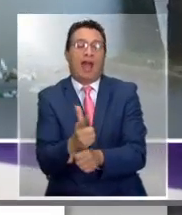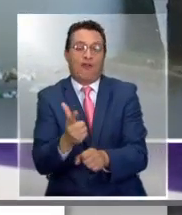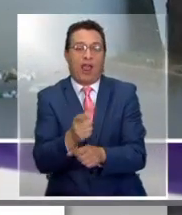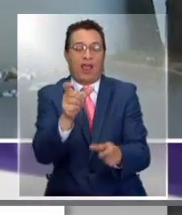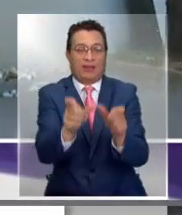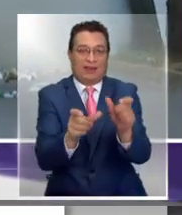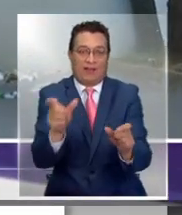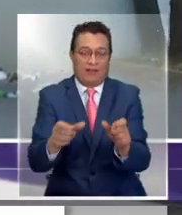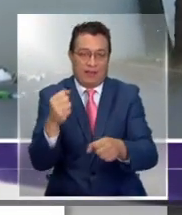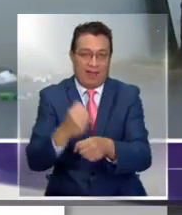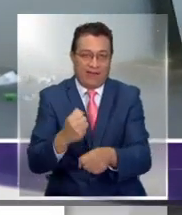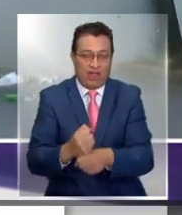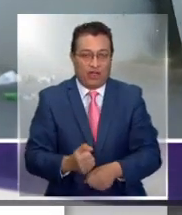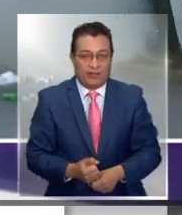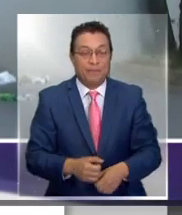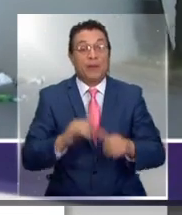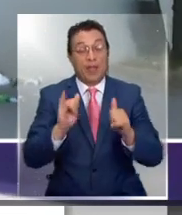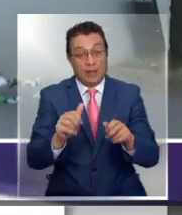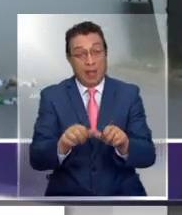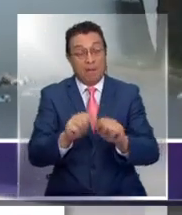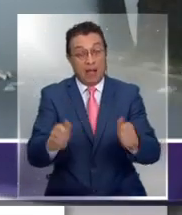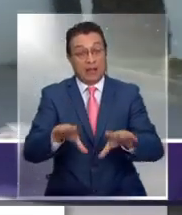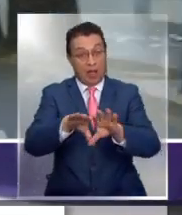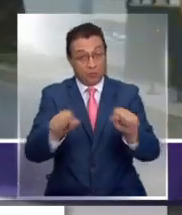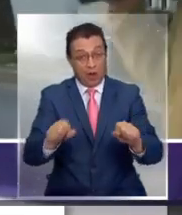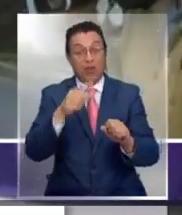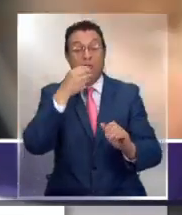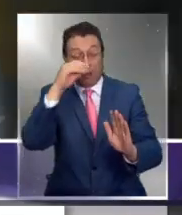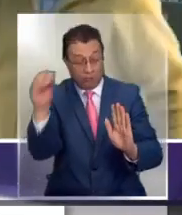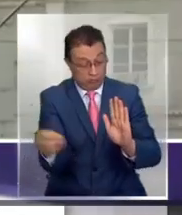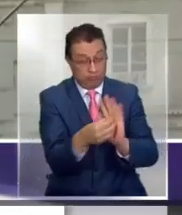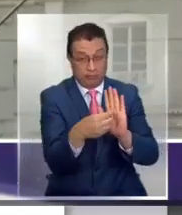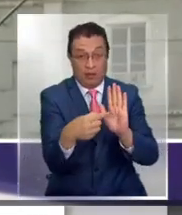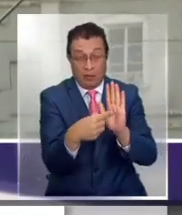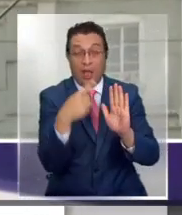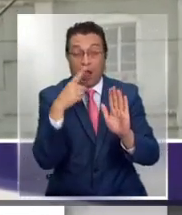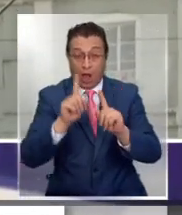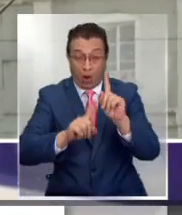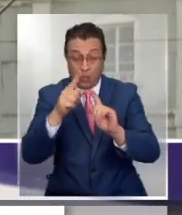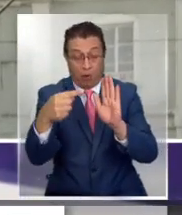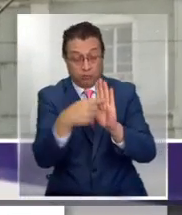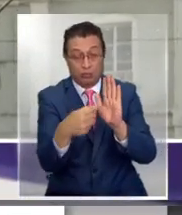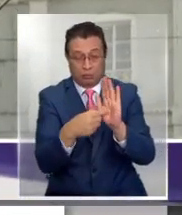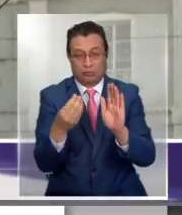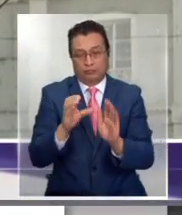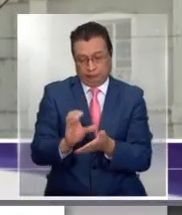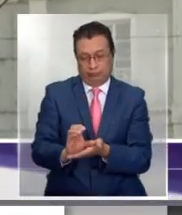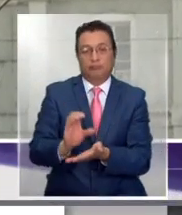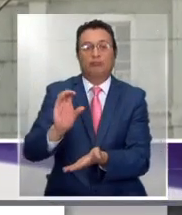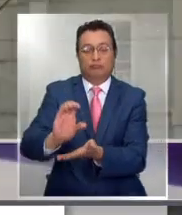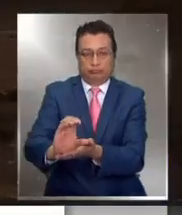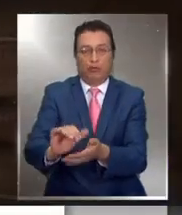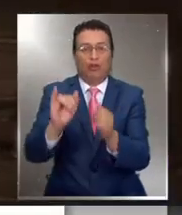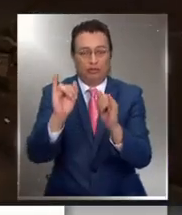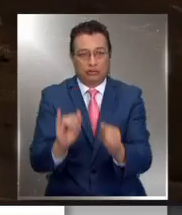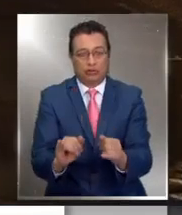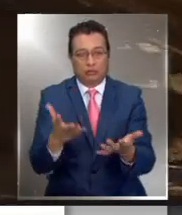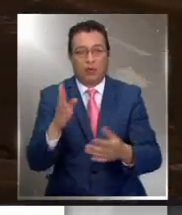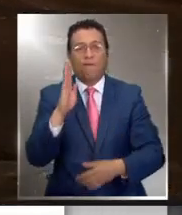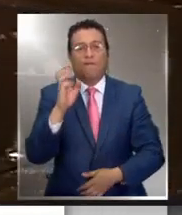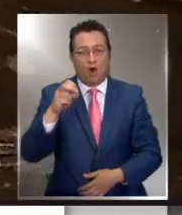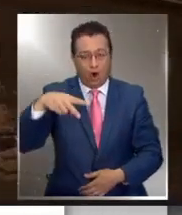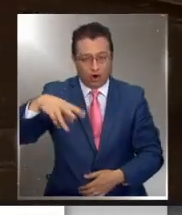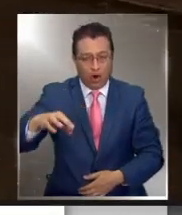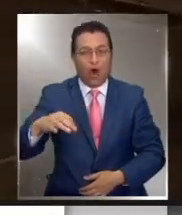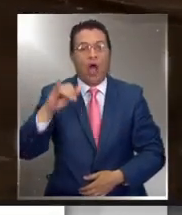trabajadores. Además de eso, este acuerdo contemplaría algunos puntos de compensaciones económicas sobre la base de bonos